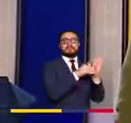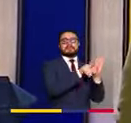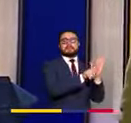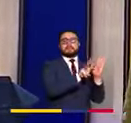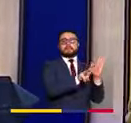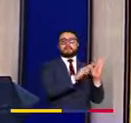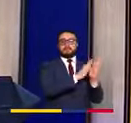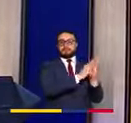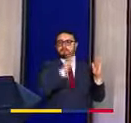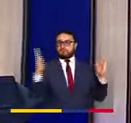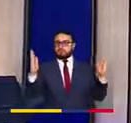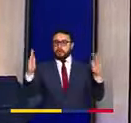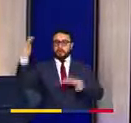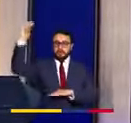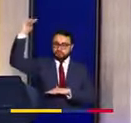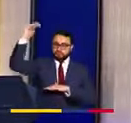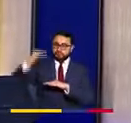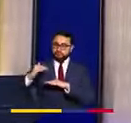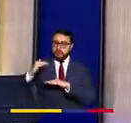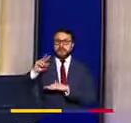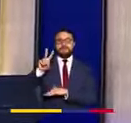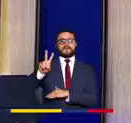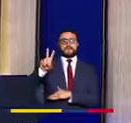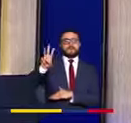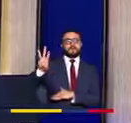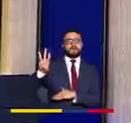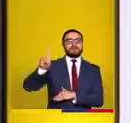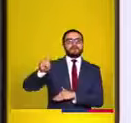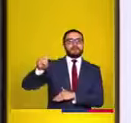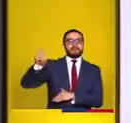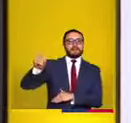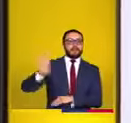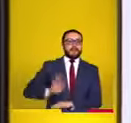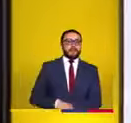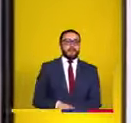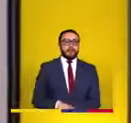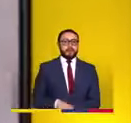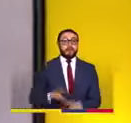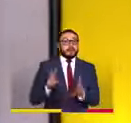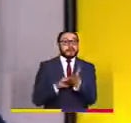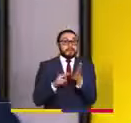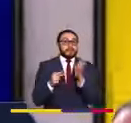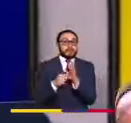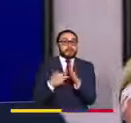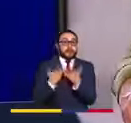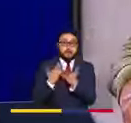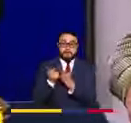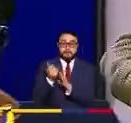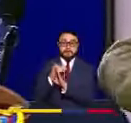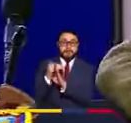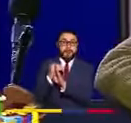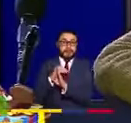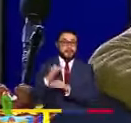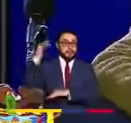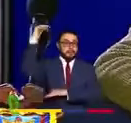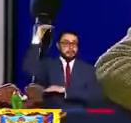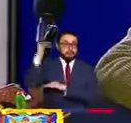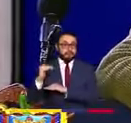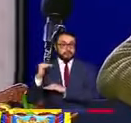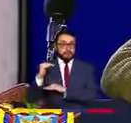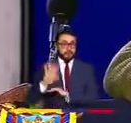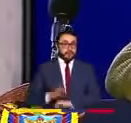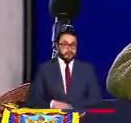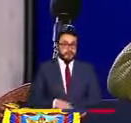¿Cuánto da eso? Una caída de menos 23,67. Esto va acercándose a la mitad en términos